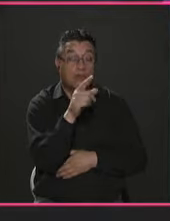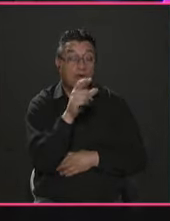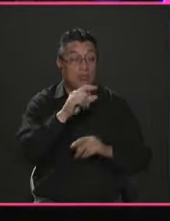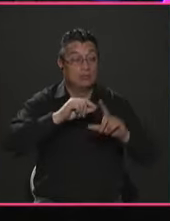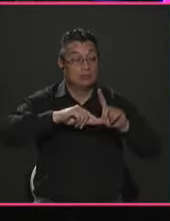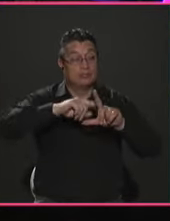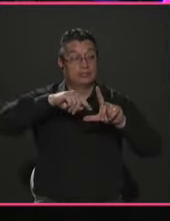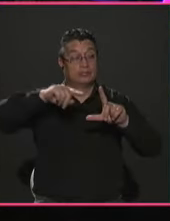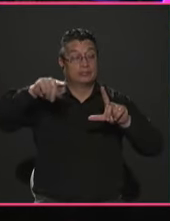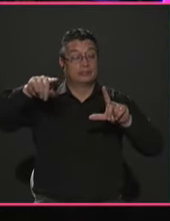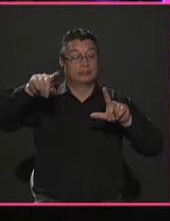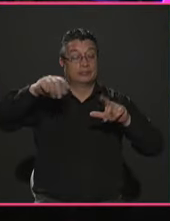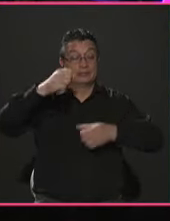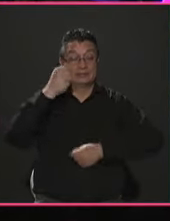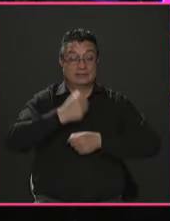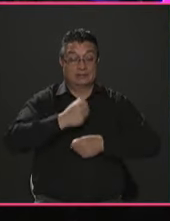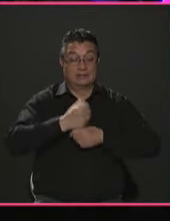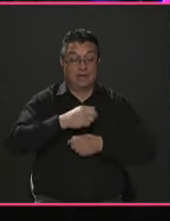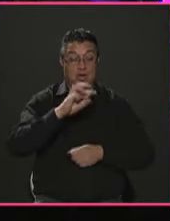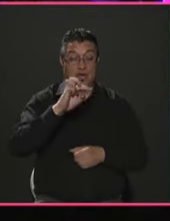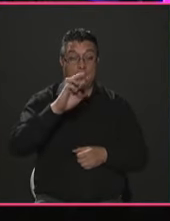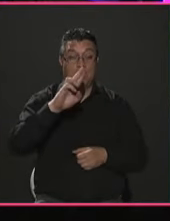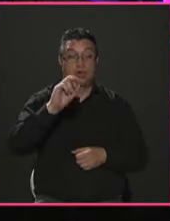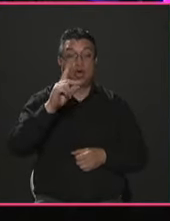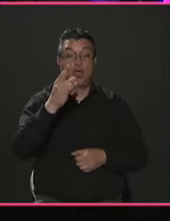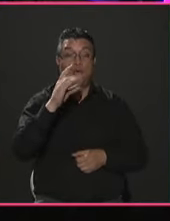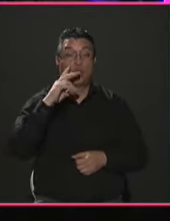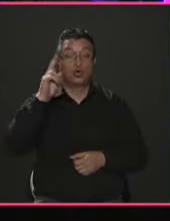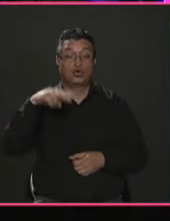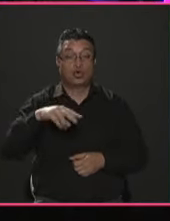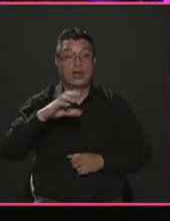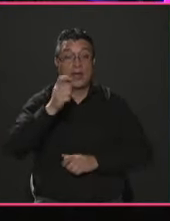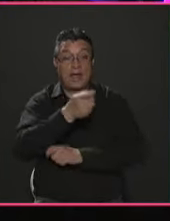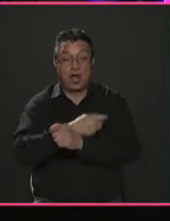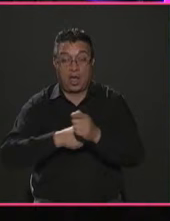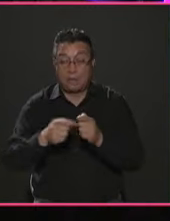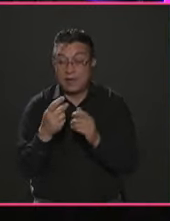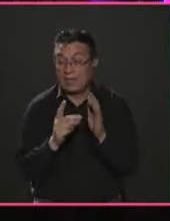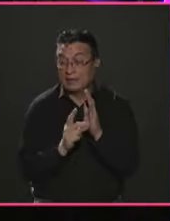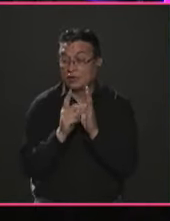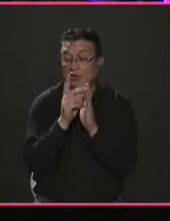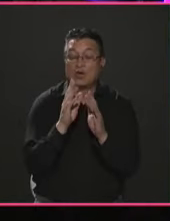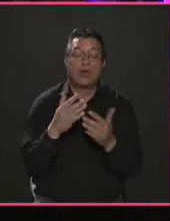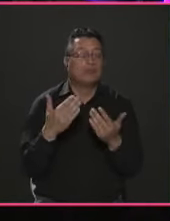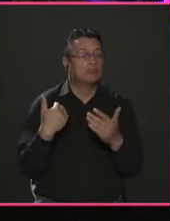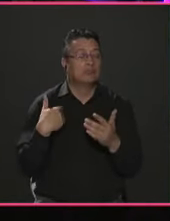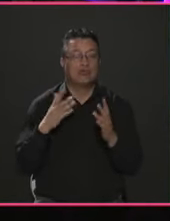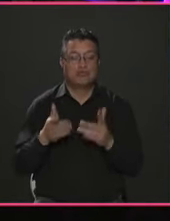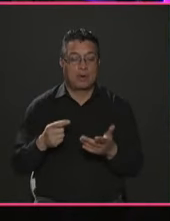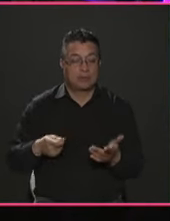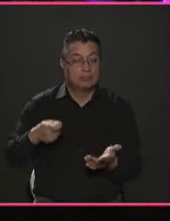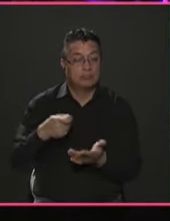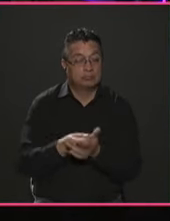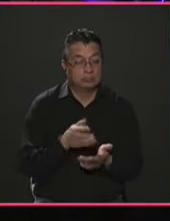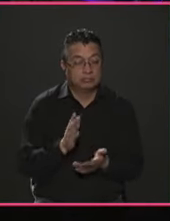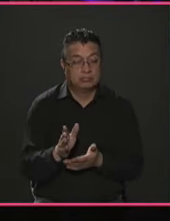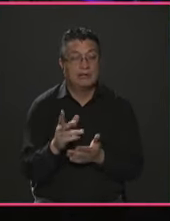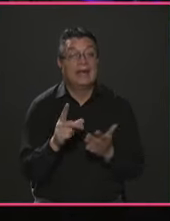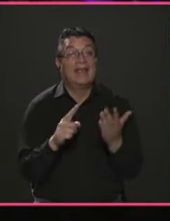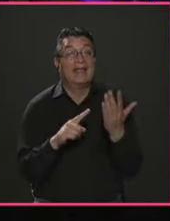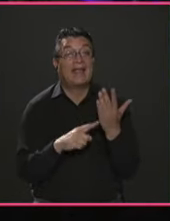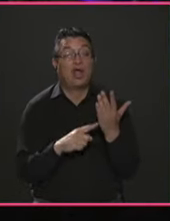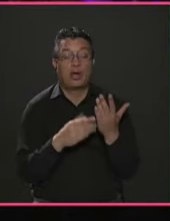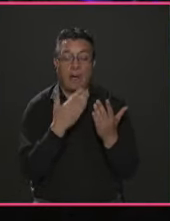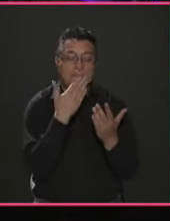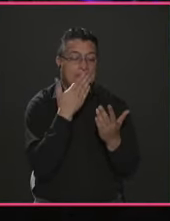la productividad en las economías desarrolladas a pesar de una inversión sostenida y sistemática en tecnología